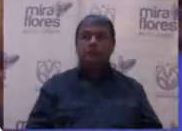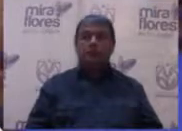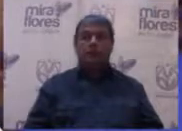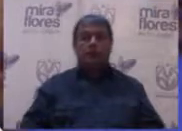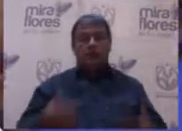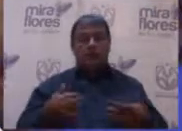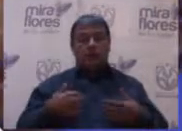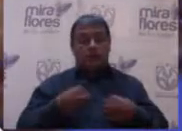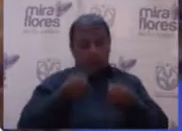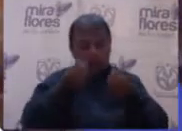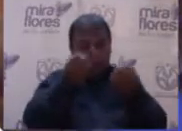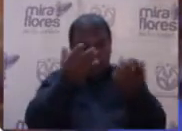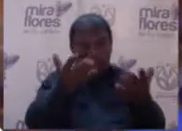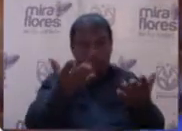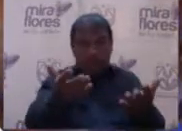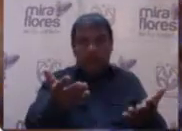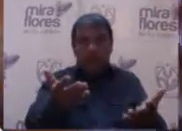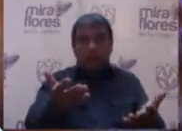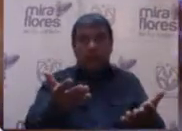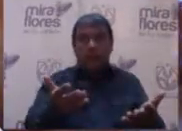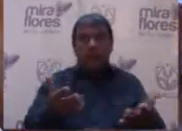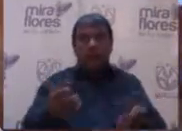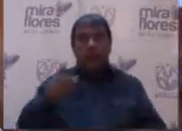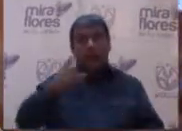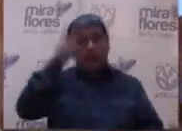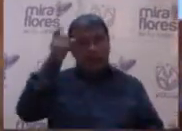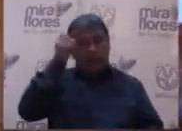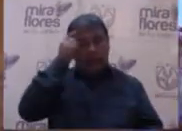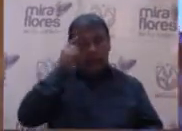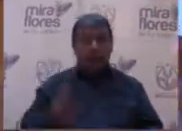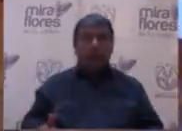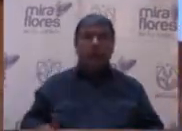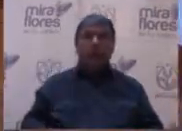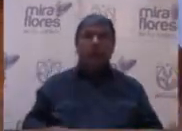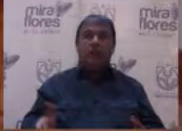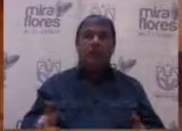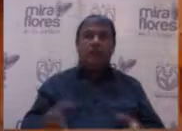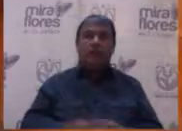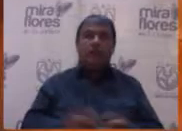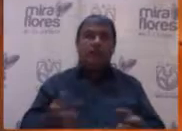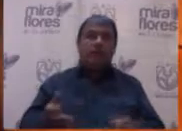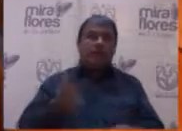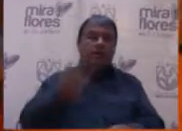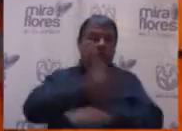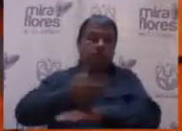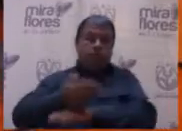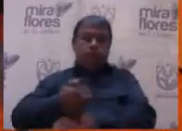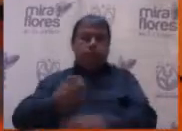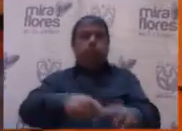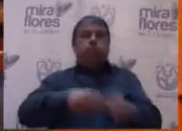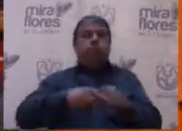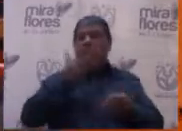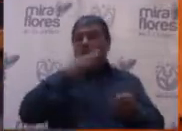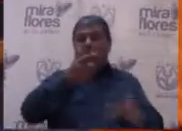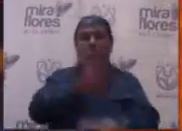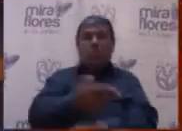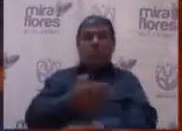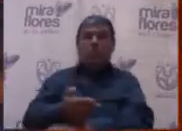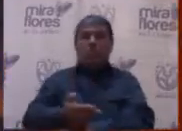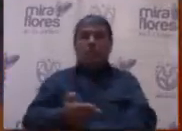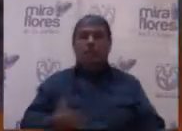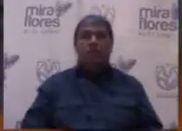Debo informar, señor alcalde, que la política de levantar vehículos de la vía pública mal estacionados,